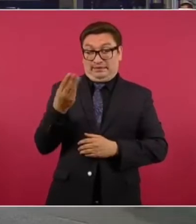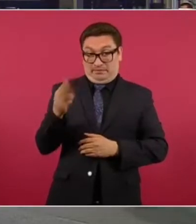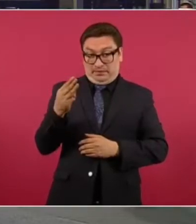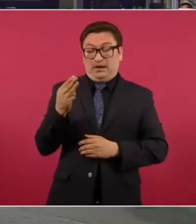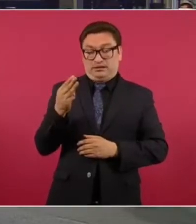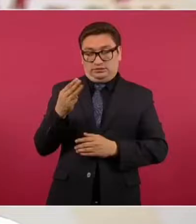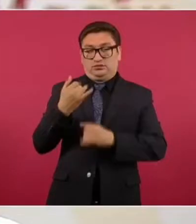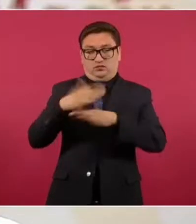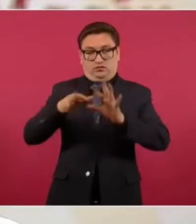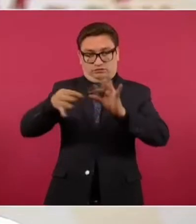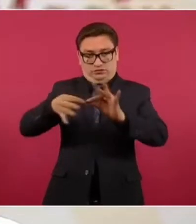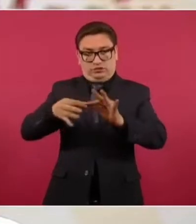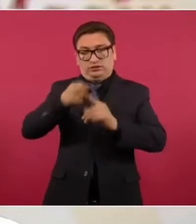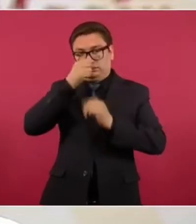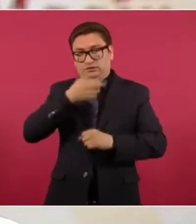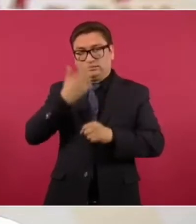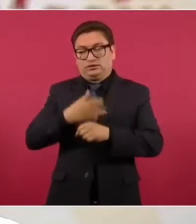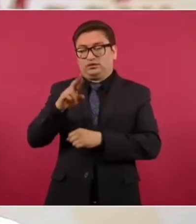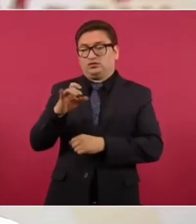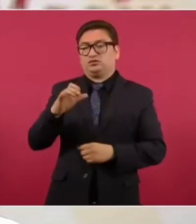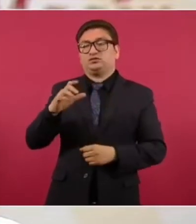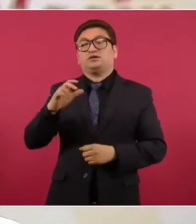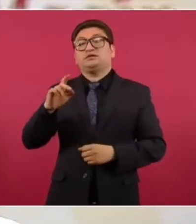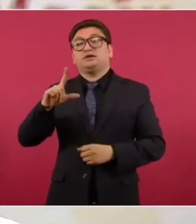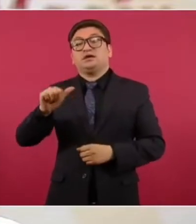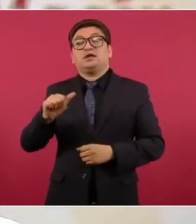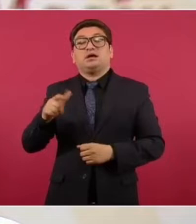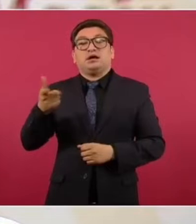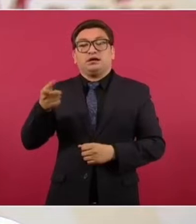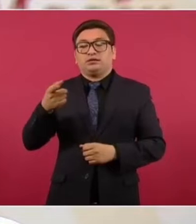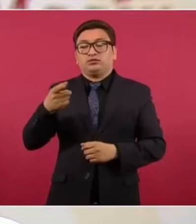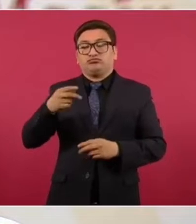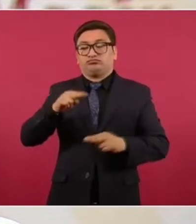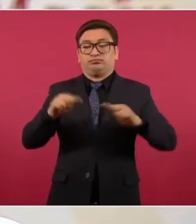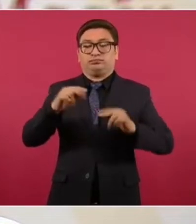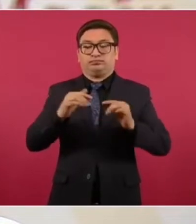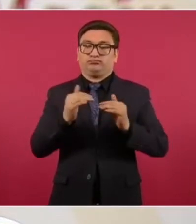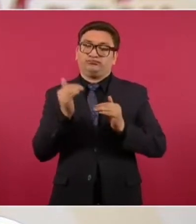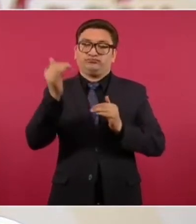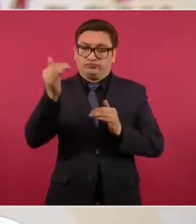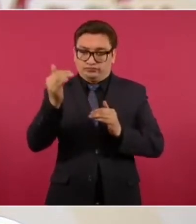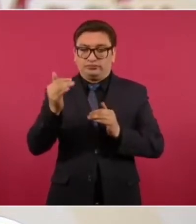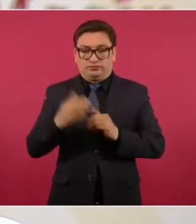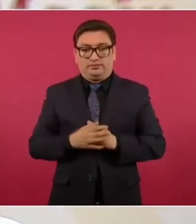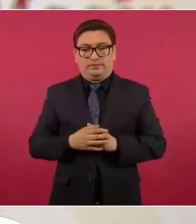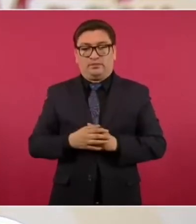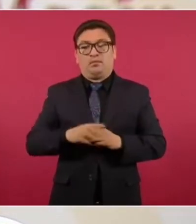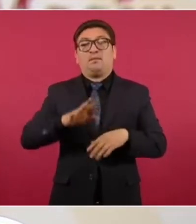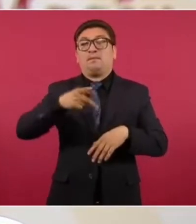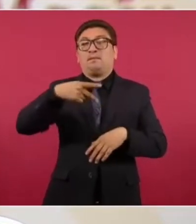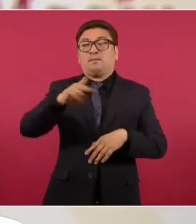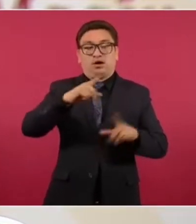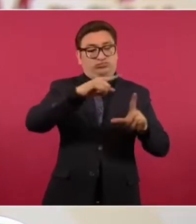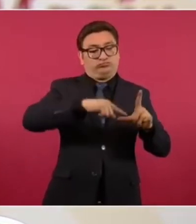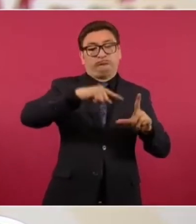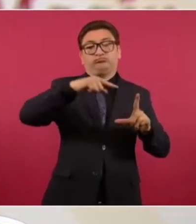su momento la secretaria Rosa Isela Rodríguez, hubo un repunte. Dijeron, la tendencia sigue, como lo explicó